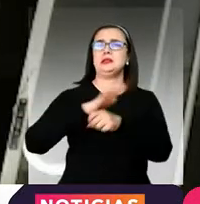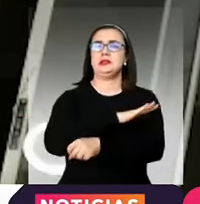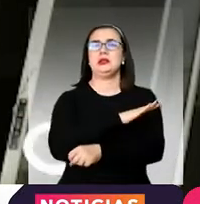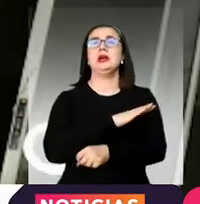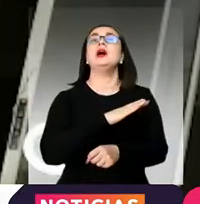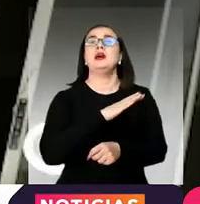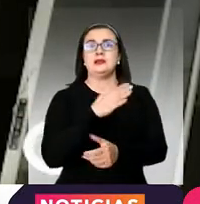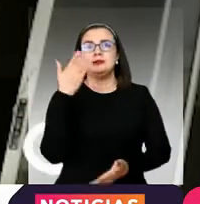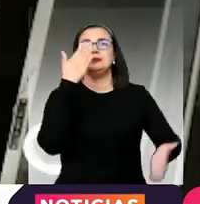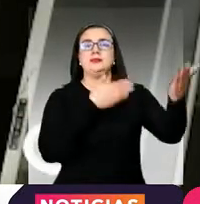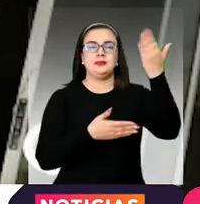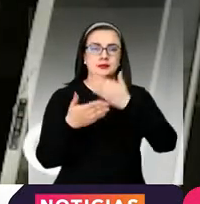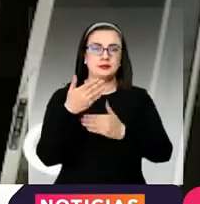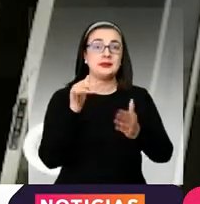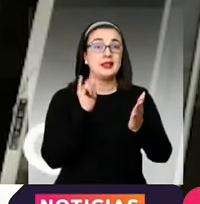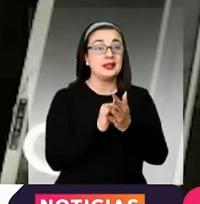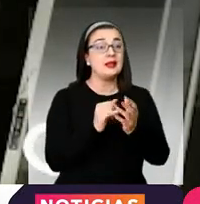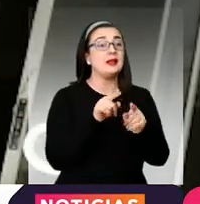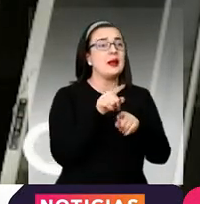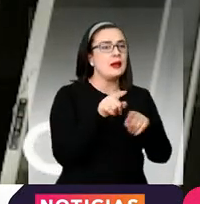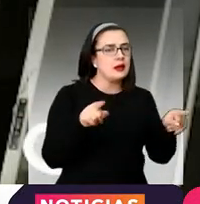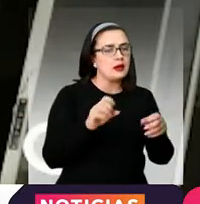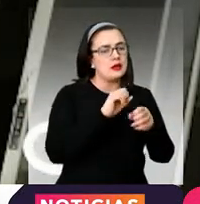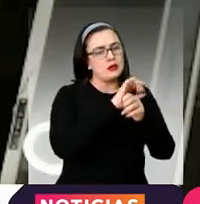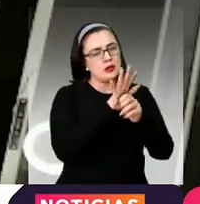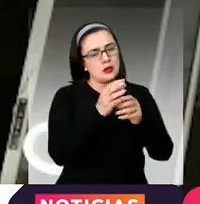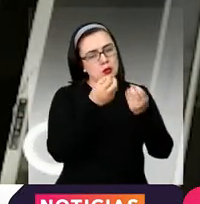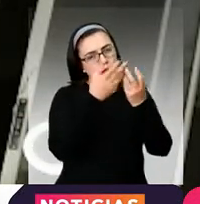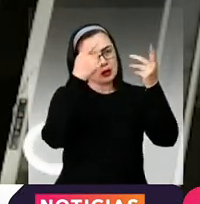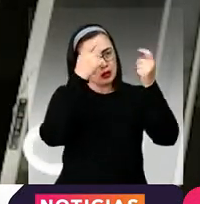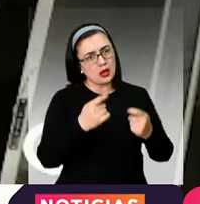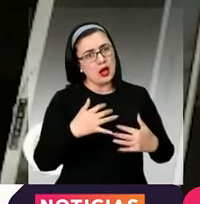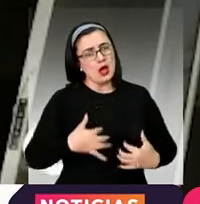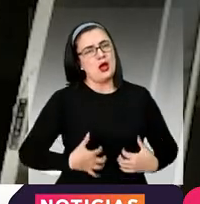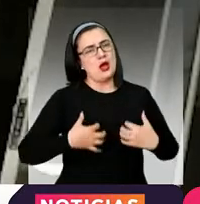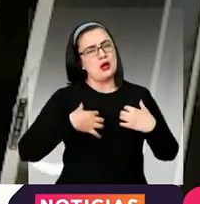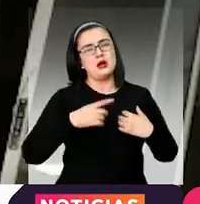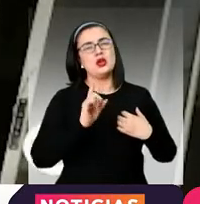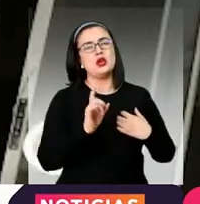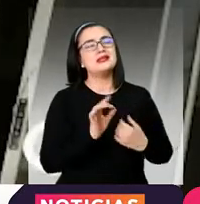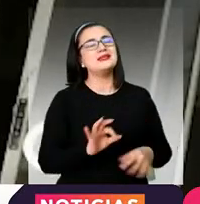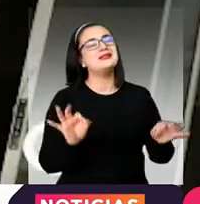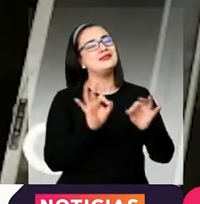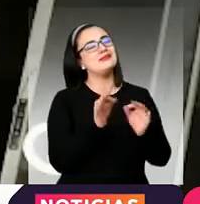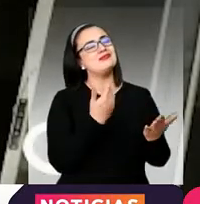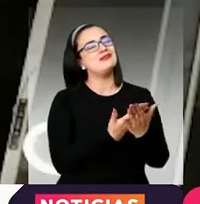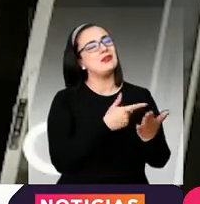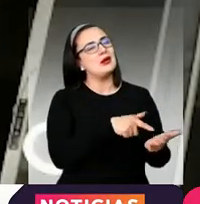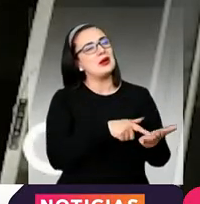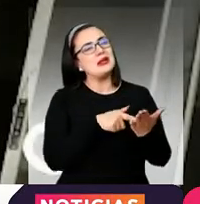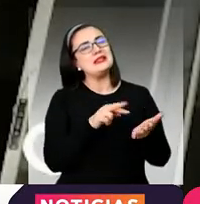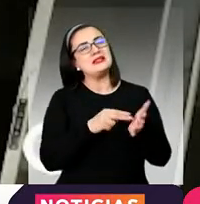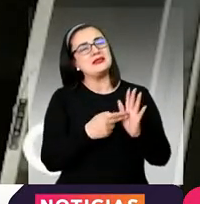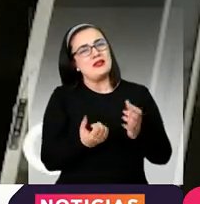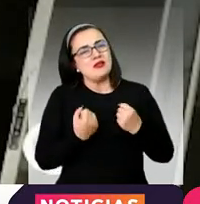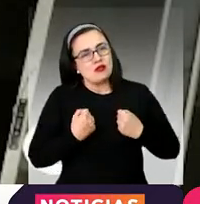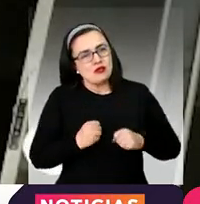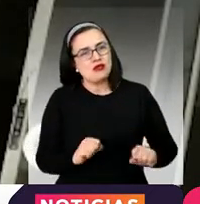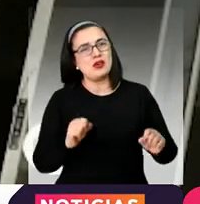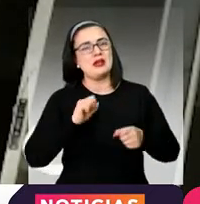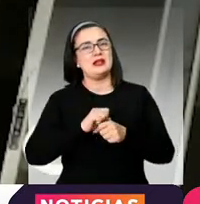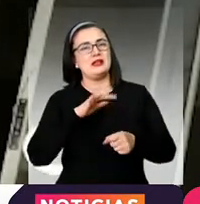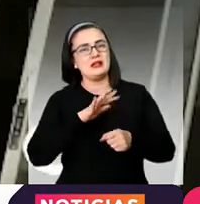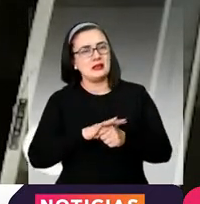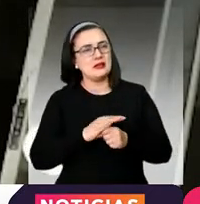embargo este número de casos no debe asustarnos si no está reflejando es el mayor esfuerzo del distrito en